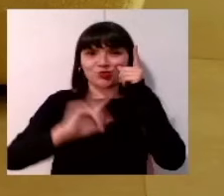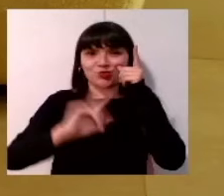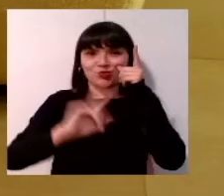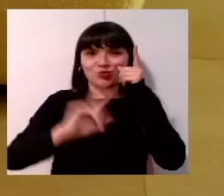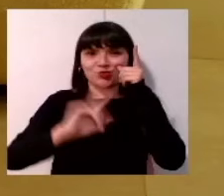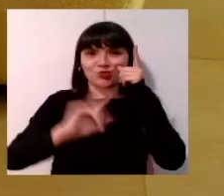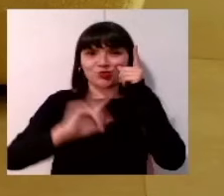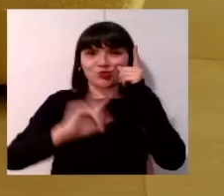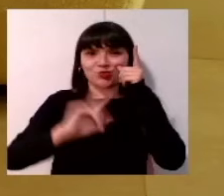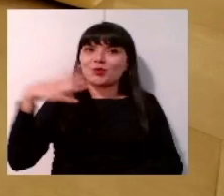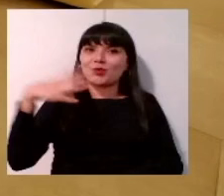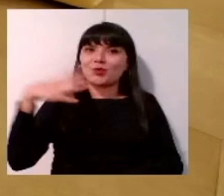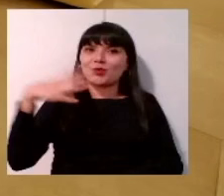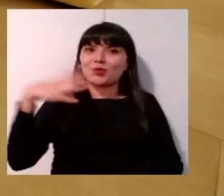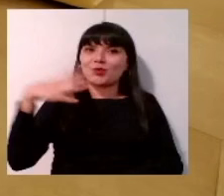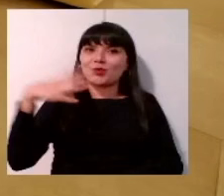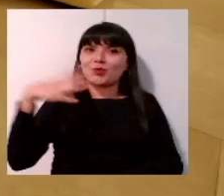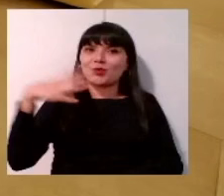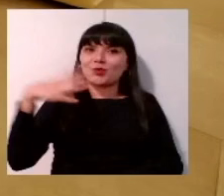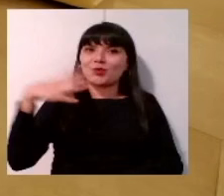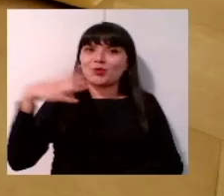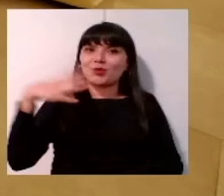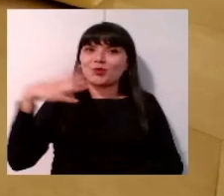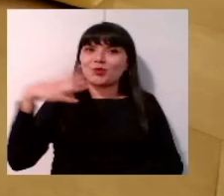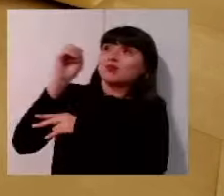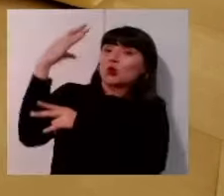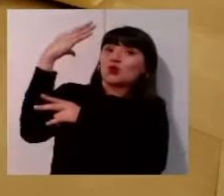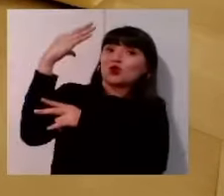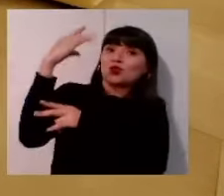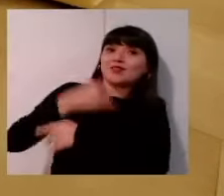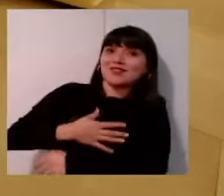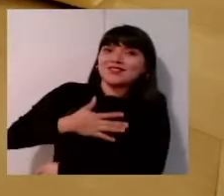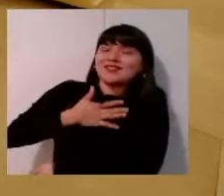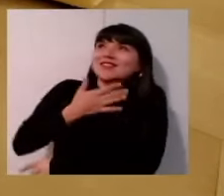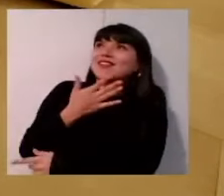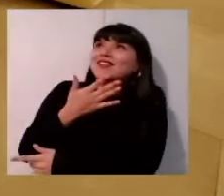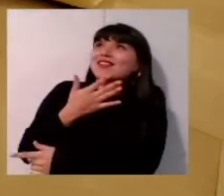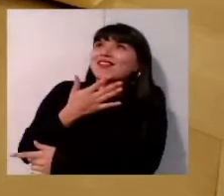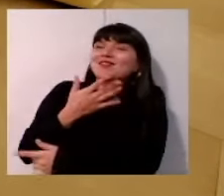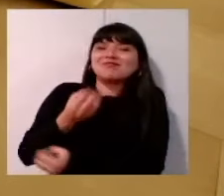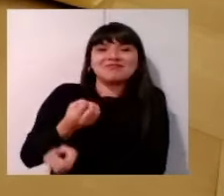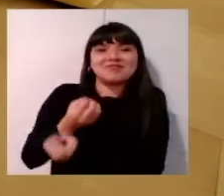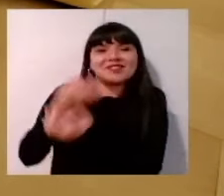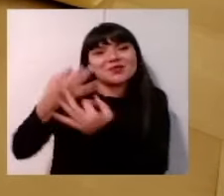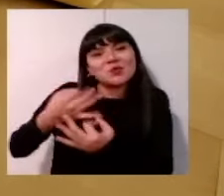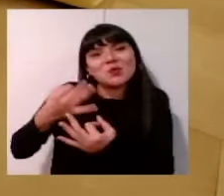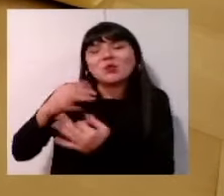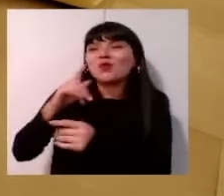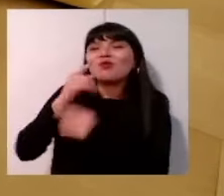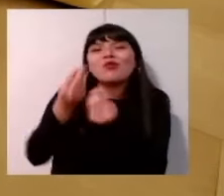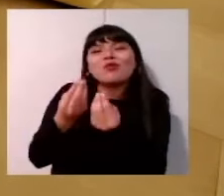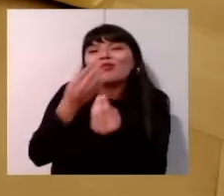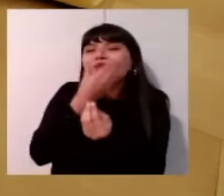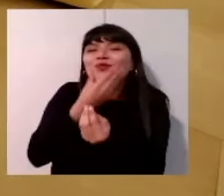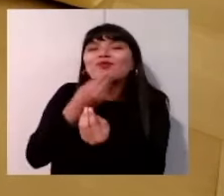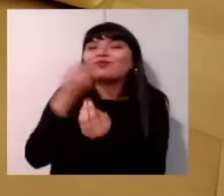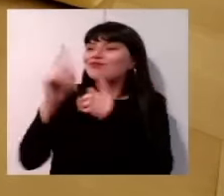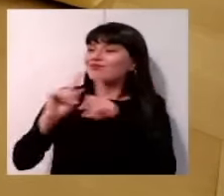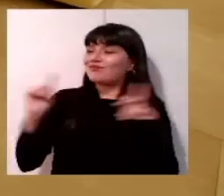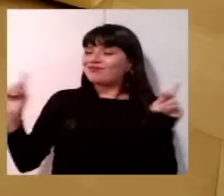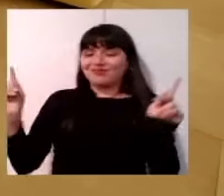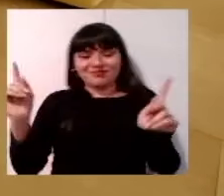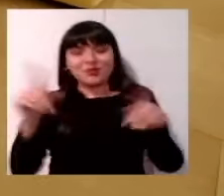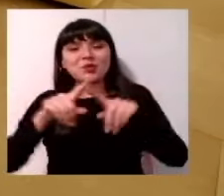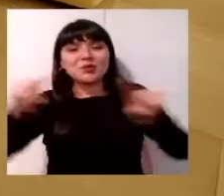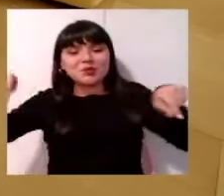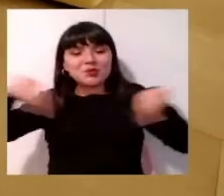más seguros. Ahí es súper importante que uno va armando un entorno que a ellos les guste. O sea, la pieza, si bien no tiene que ser para jugar, sino